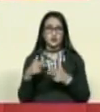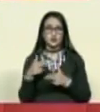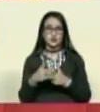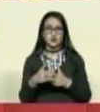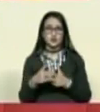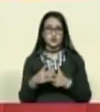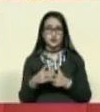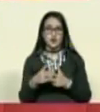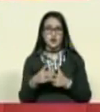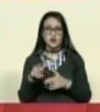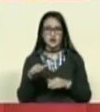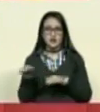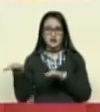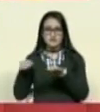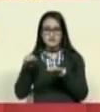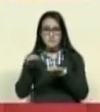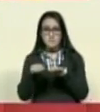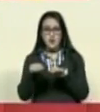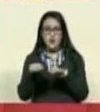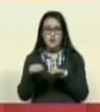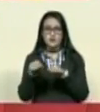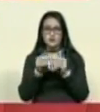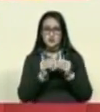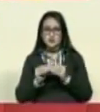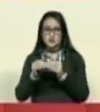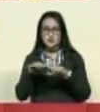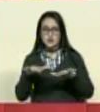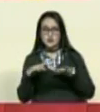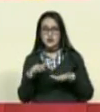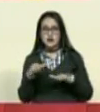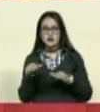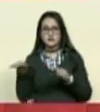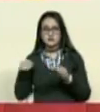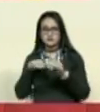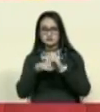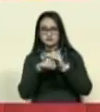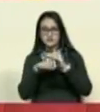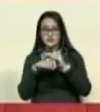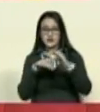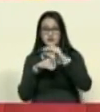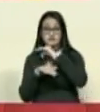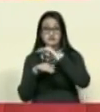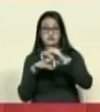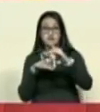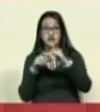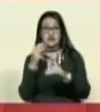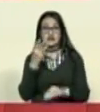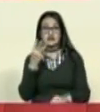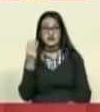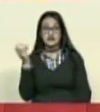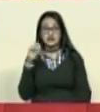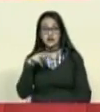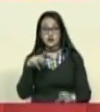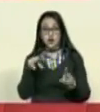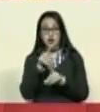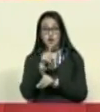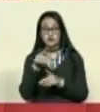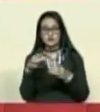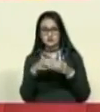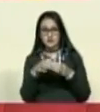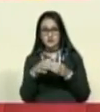un canal de estacionamiento de vehículos tácticos, acondicionamiento y mejoría del estacionamiento techado de vehículos tácticos del 311